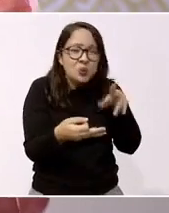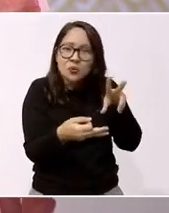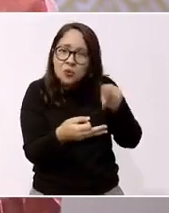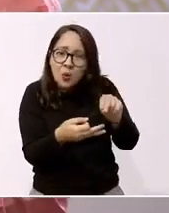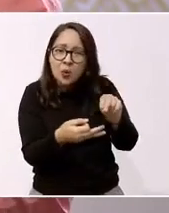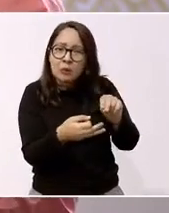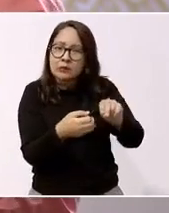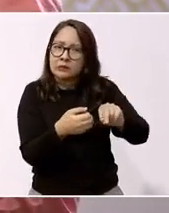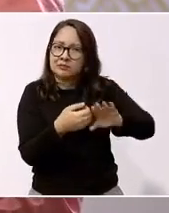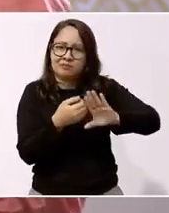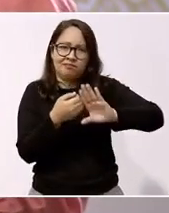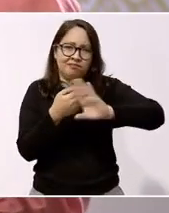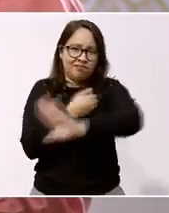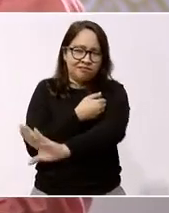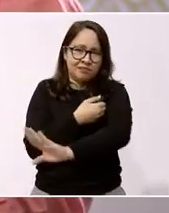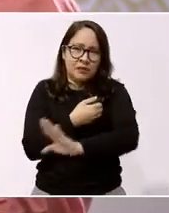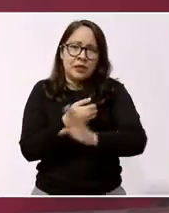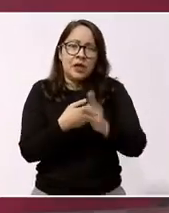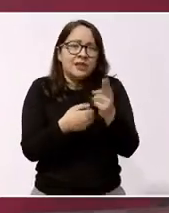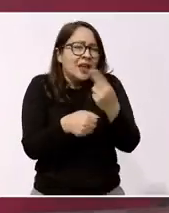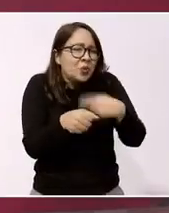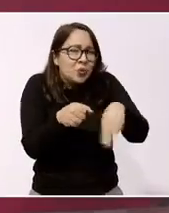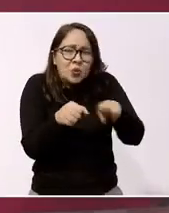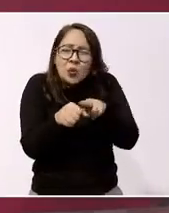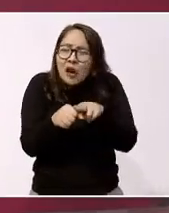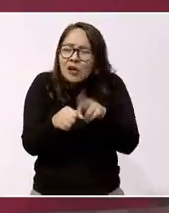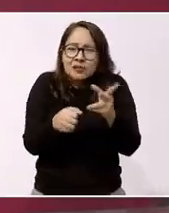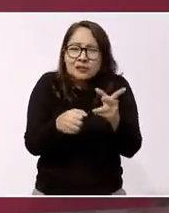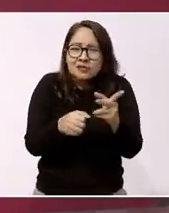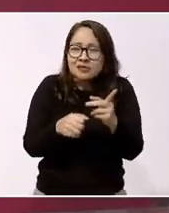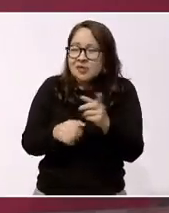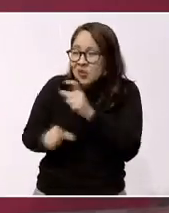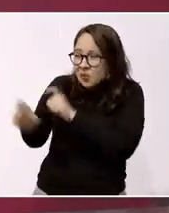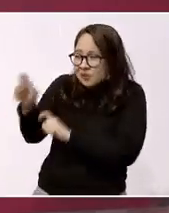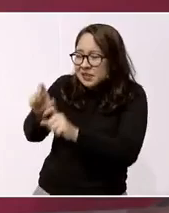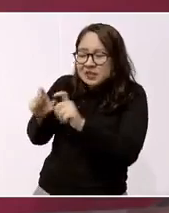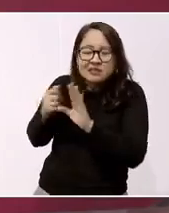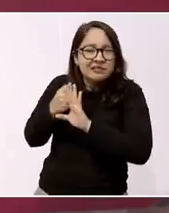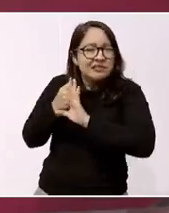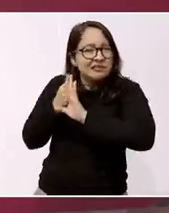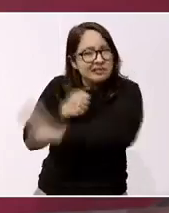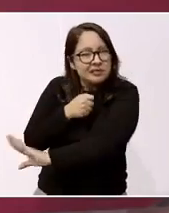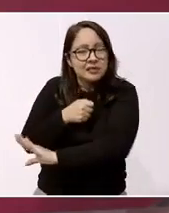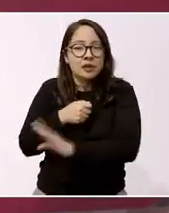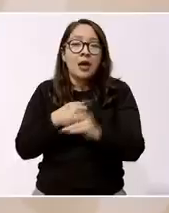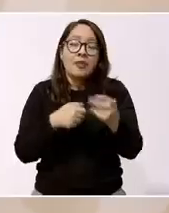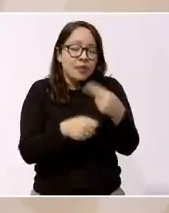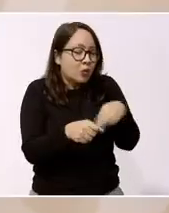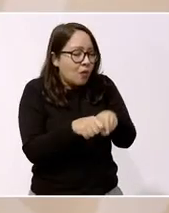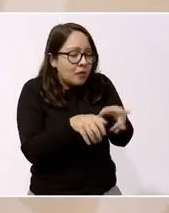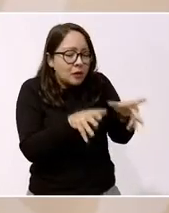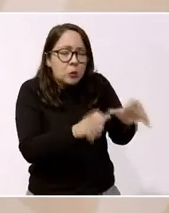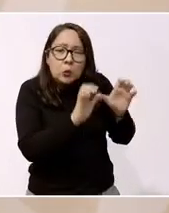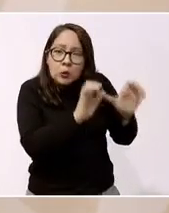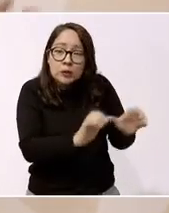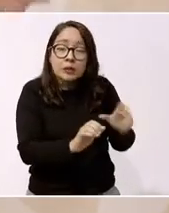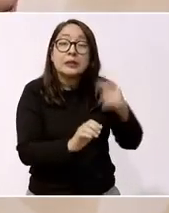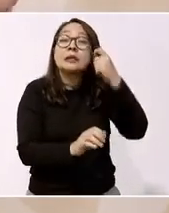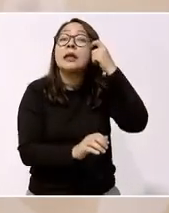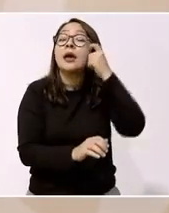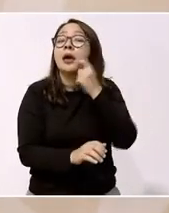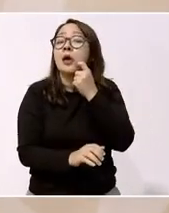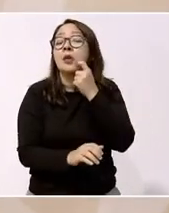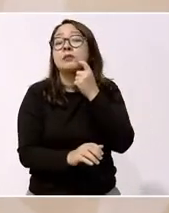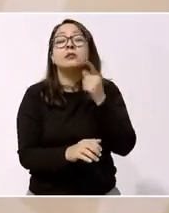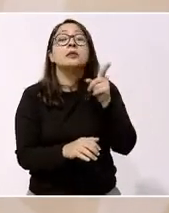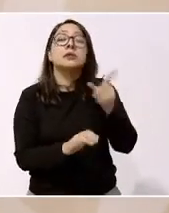también el fertilizante convencional. Ya en Guerrero, y lo